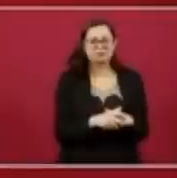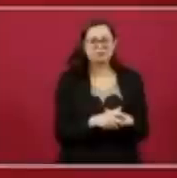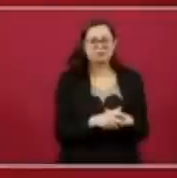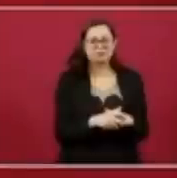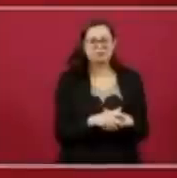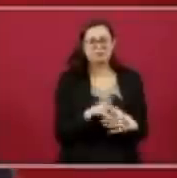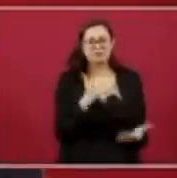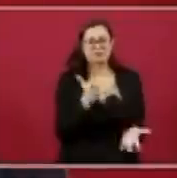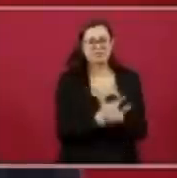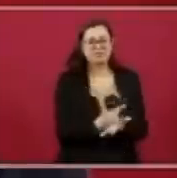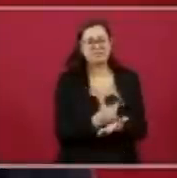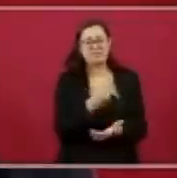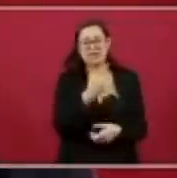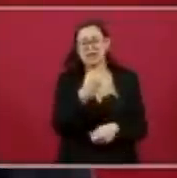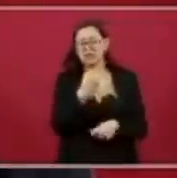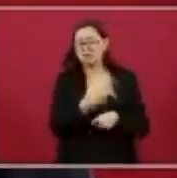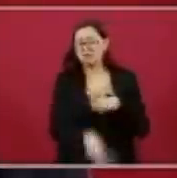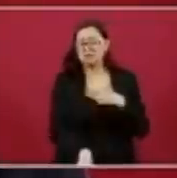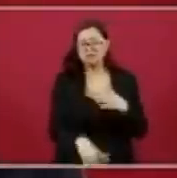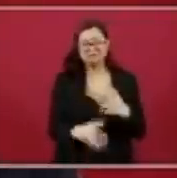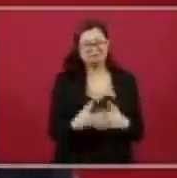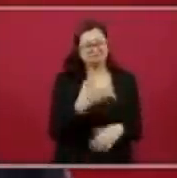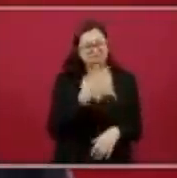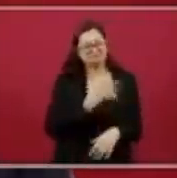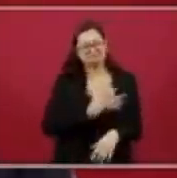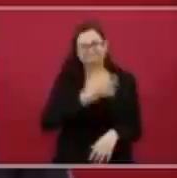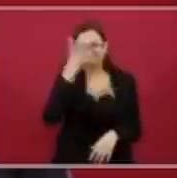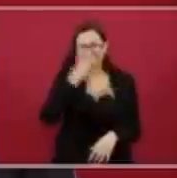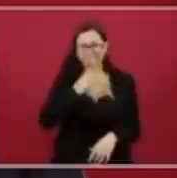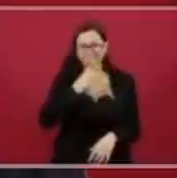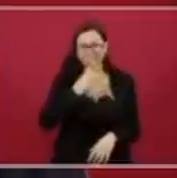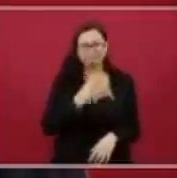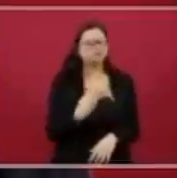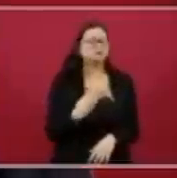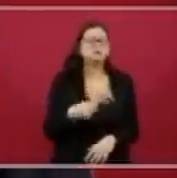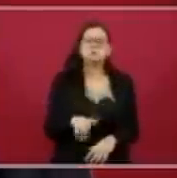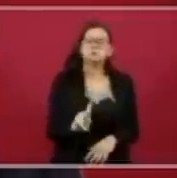este grave daño, esta tragedia, pero no,